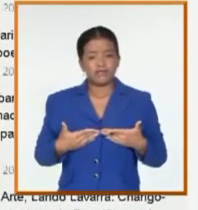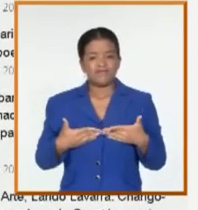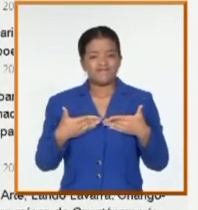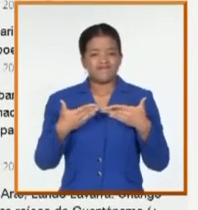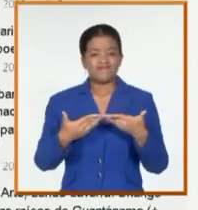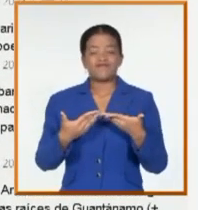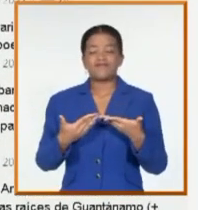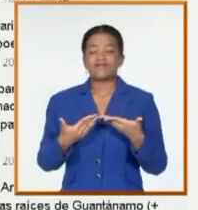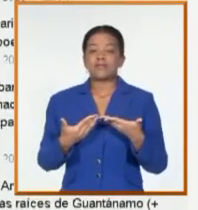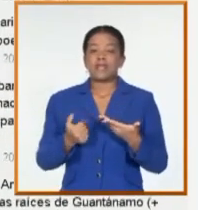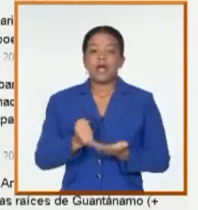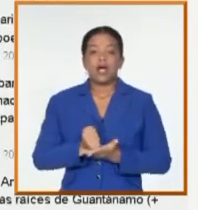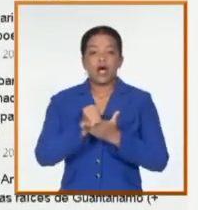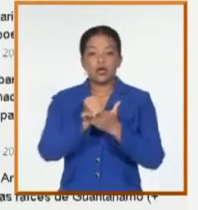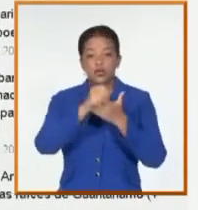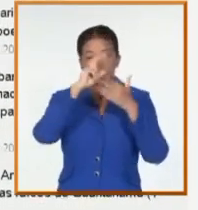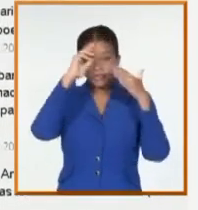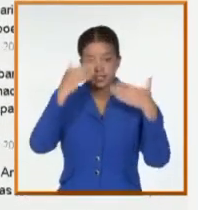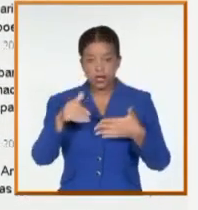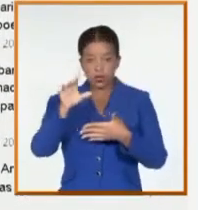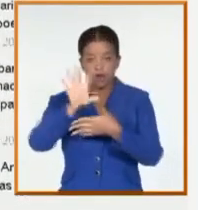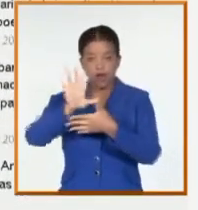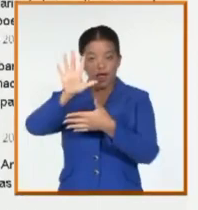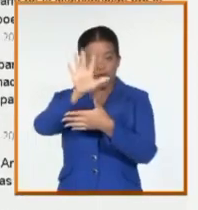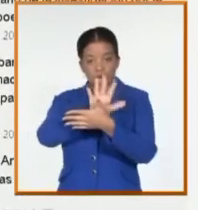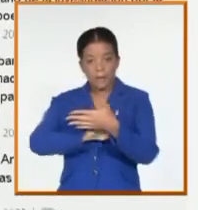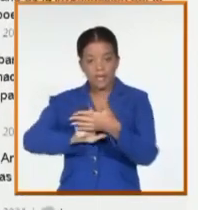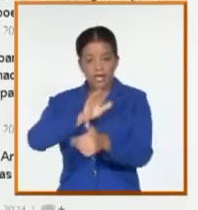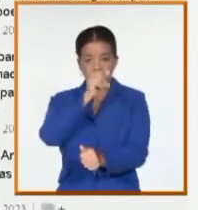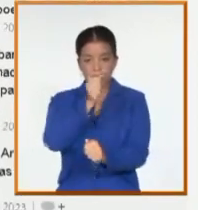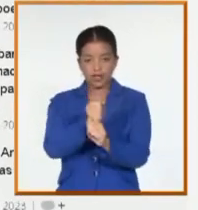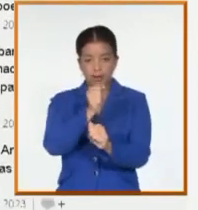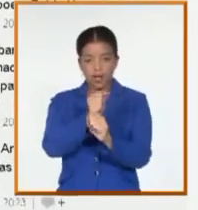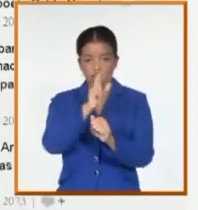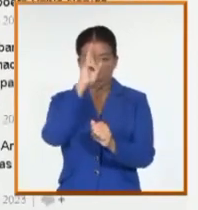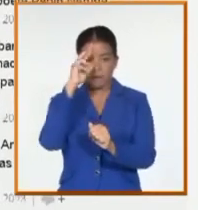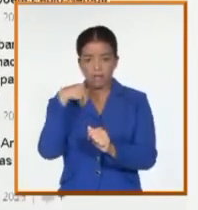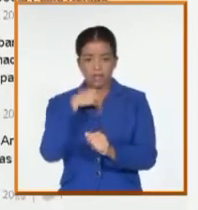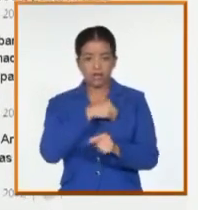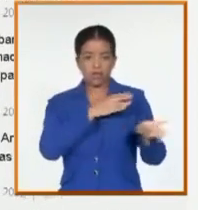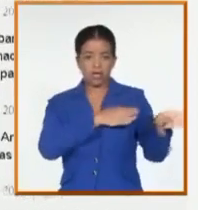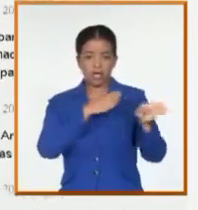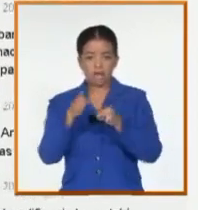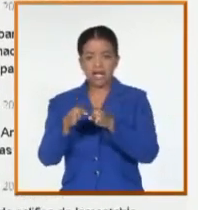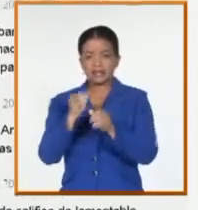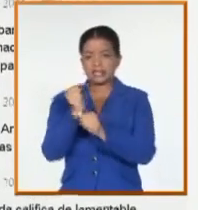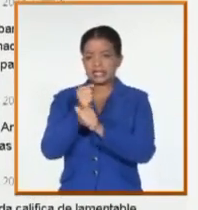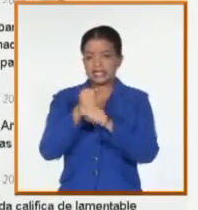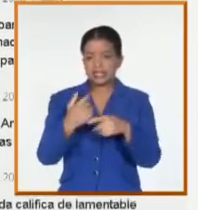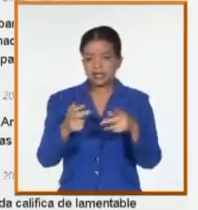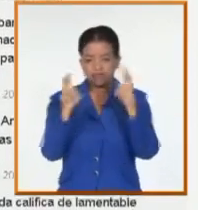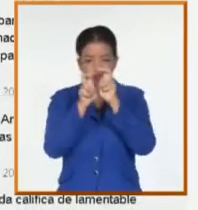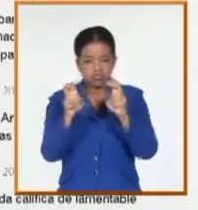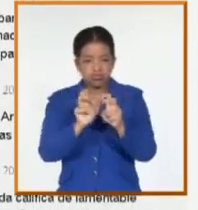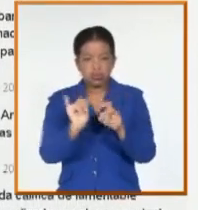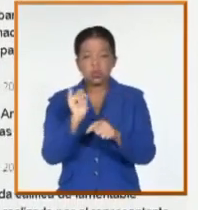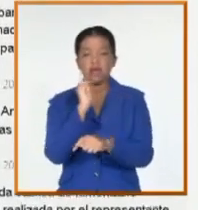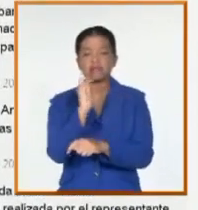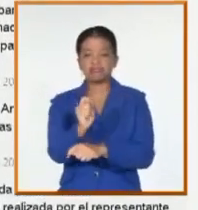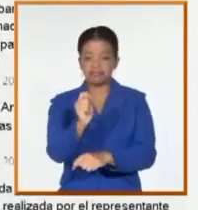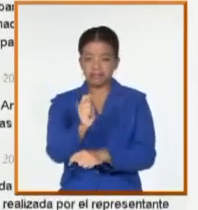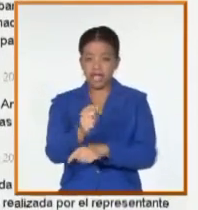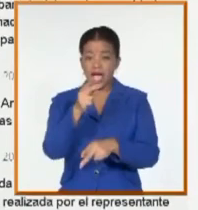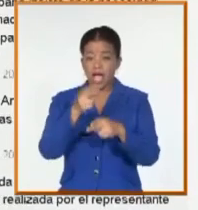sistemas nacionales de salud en la región no solo desde la práctica médica sino desde la investigación y desde la docencia En nombre